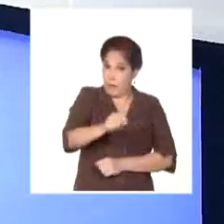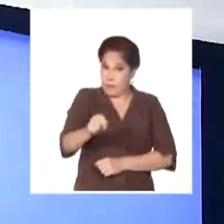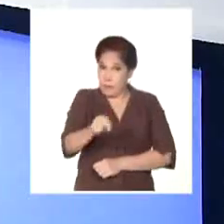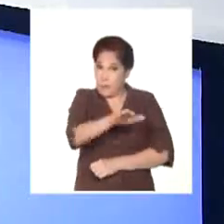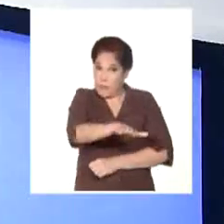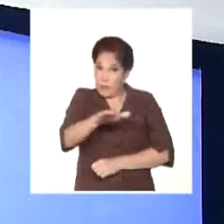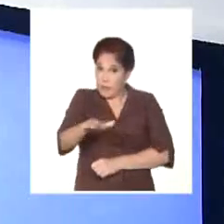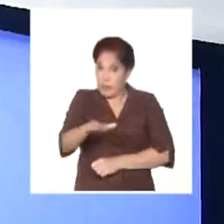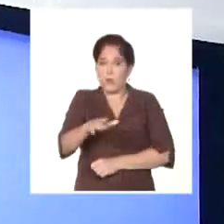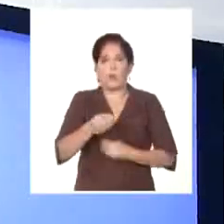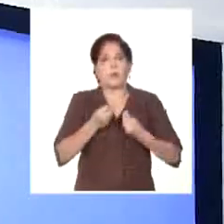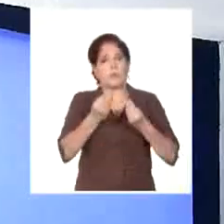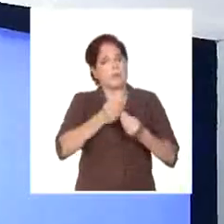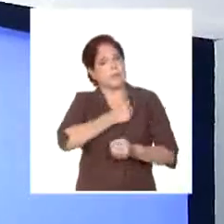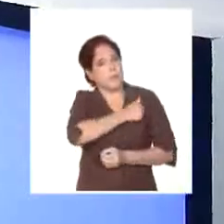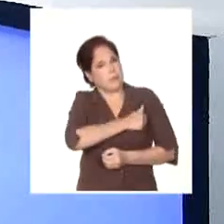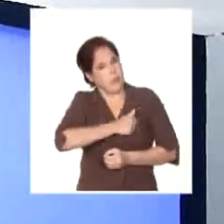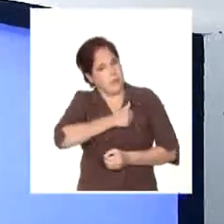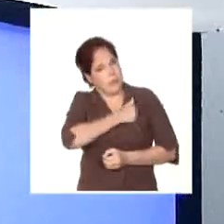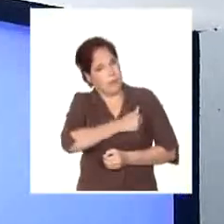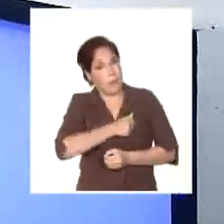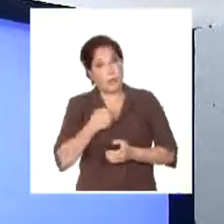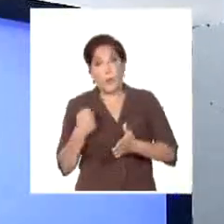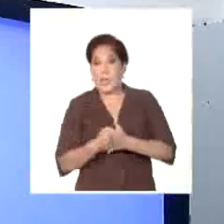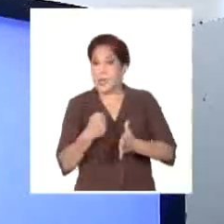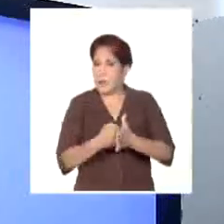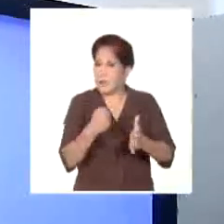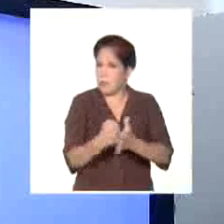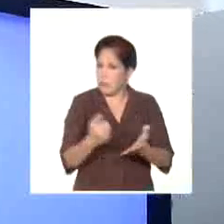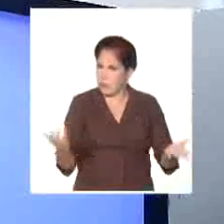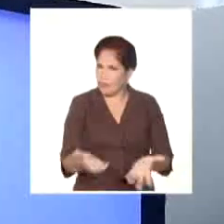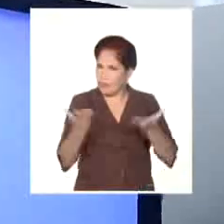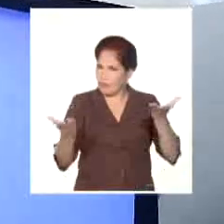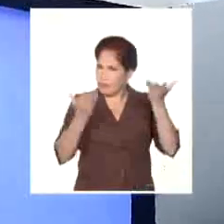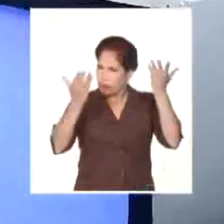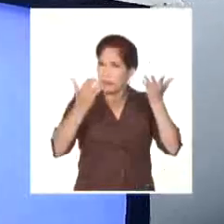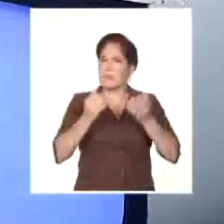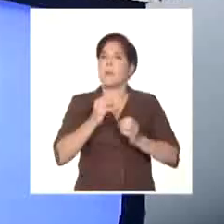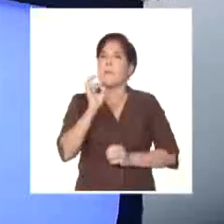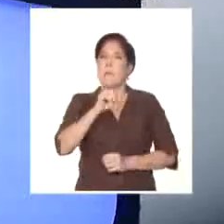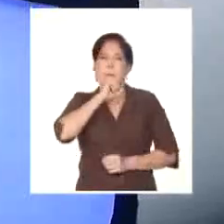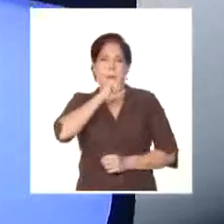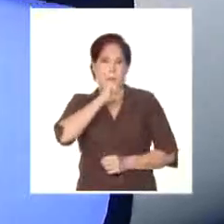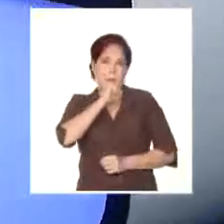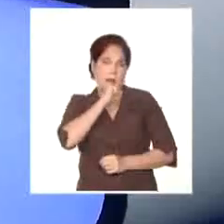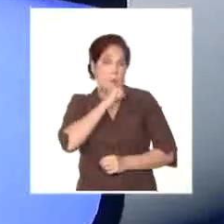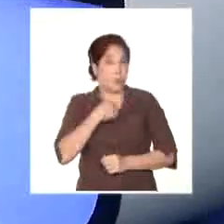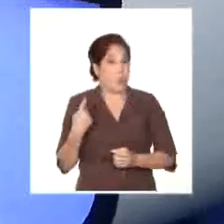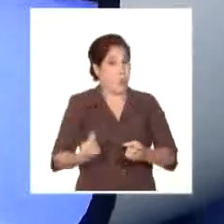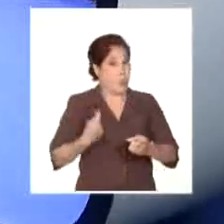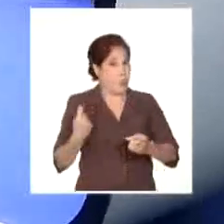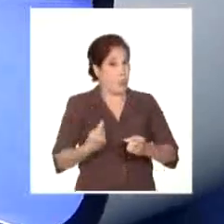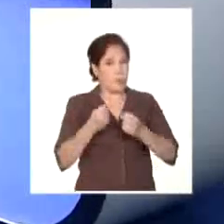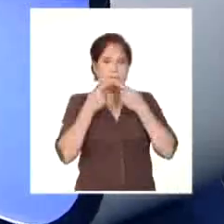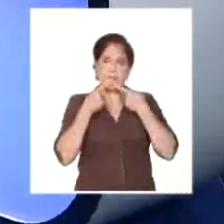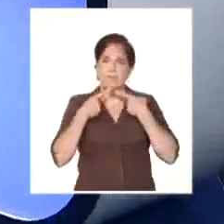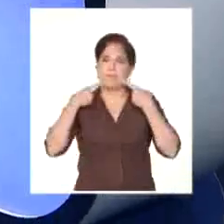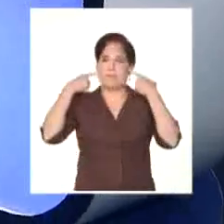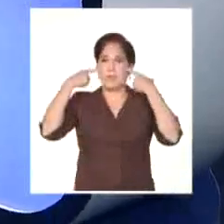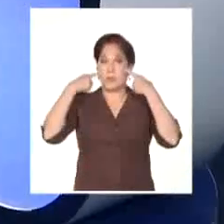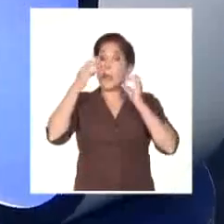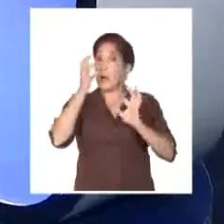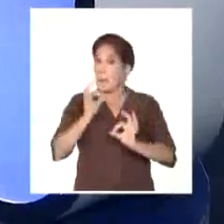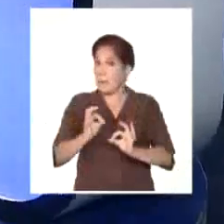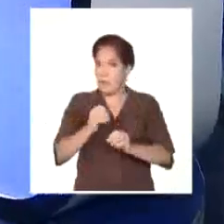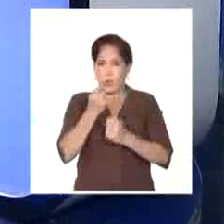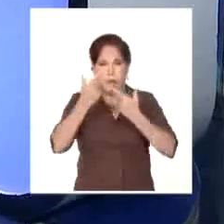llegue nuestro cariño. Por el impulso que proporciona un breve gesto, por hacernos invencible con una sonrisa, por ser